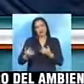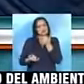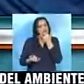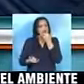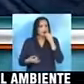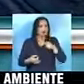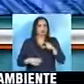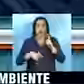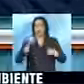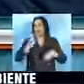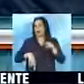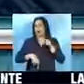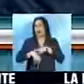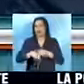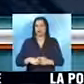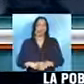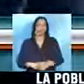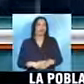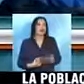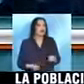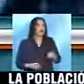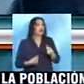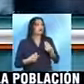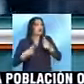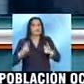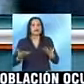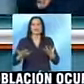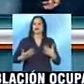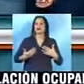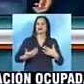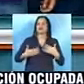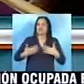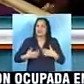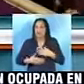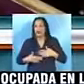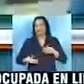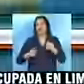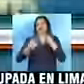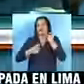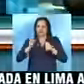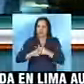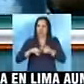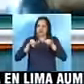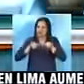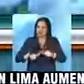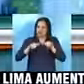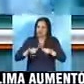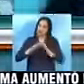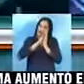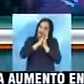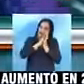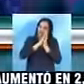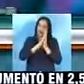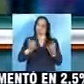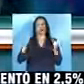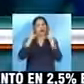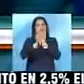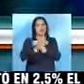suceder en cualquier momento. Maricé, ¿cómo van los ánimos? ¿Cuántas personas calculas que se han quedado a dormir esta noche?